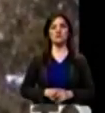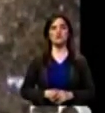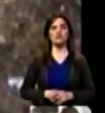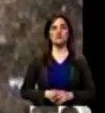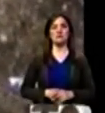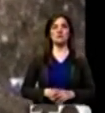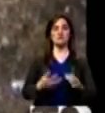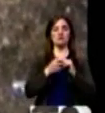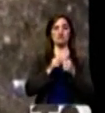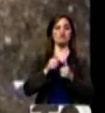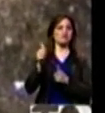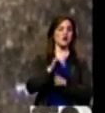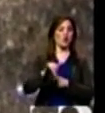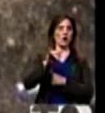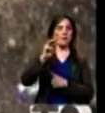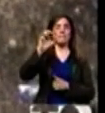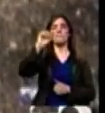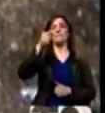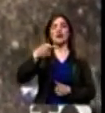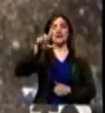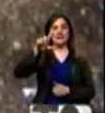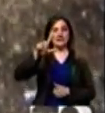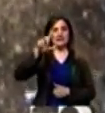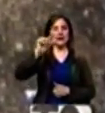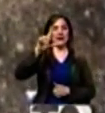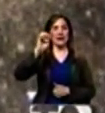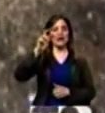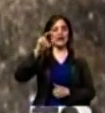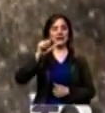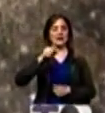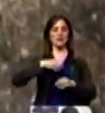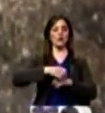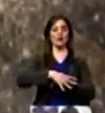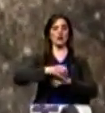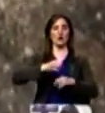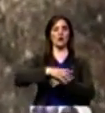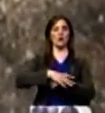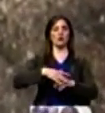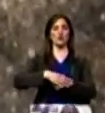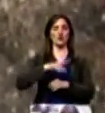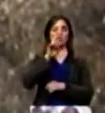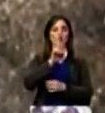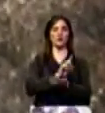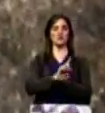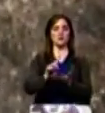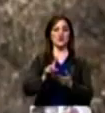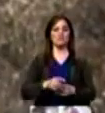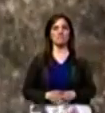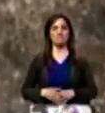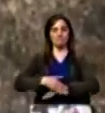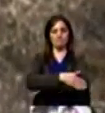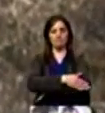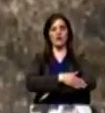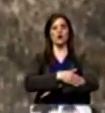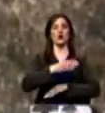El mismo inconveniente se registra en la Magdalena, en el sur de la urbe. Allí se reporta una fuga de agua desde hace al menos dos semanas en las calles